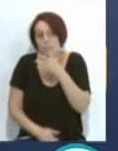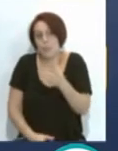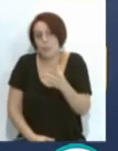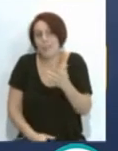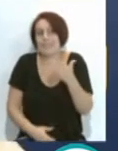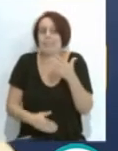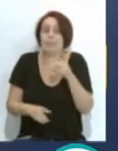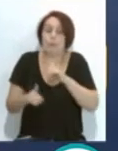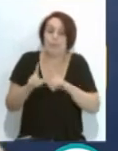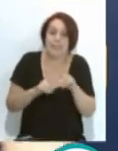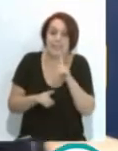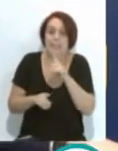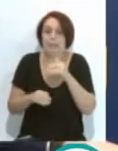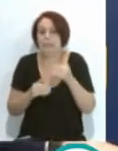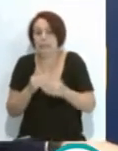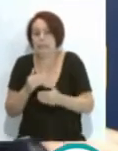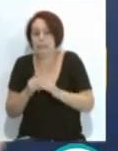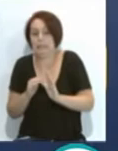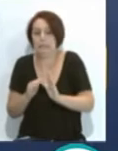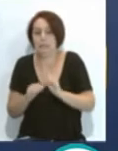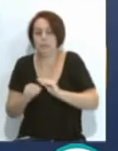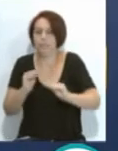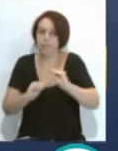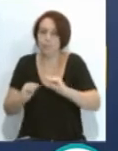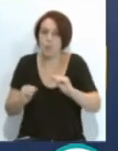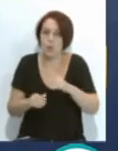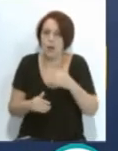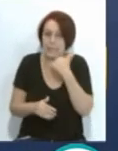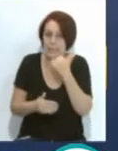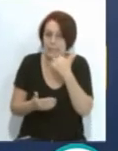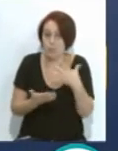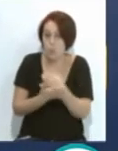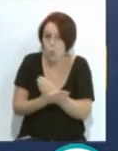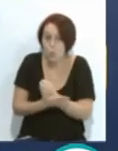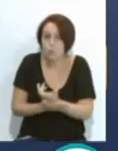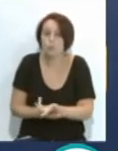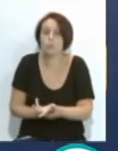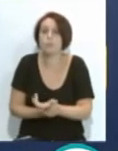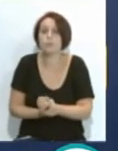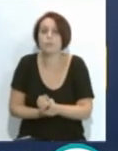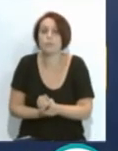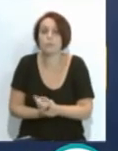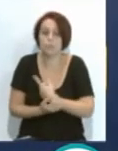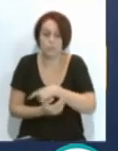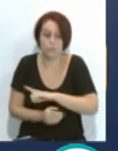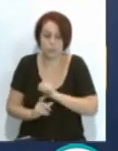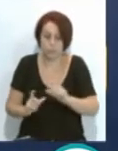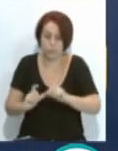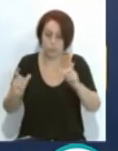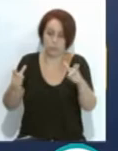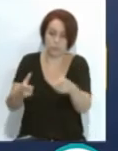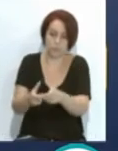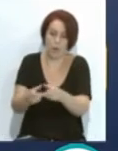los problemas, hemos conseguido solventar prácticamente todos los problemas que teníamos y hemos configurado una plantilla